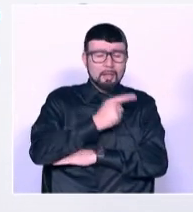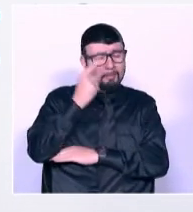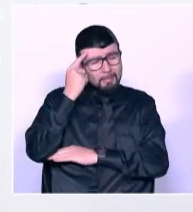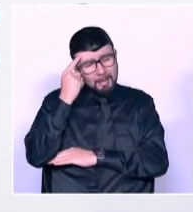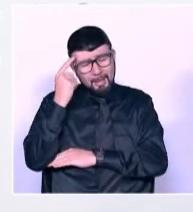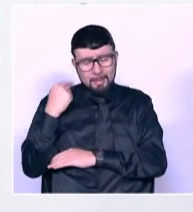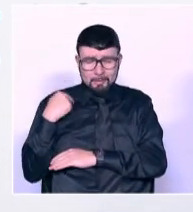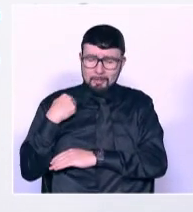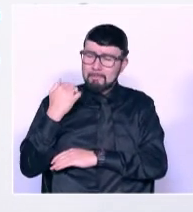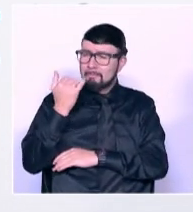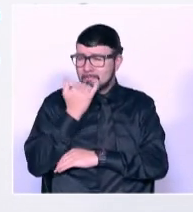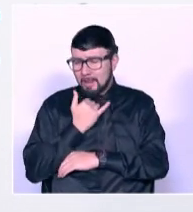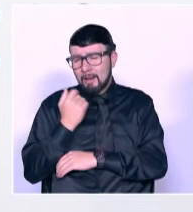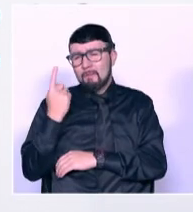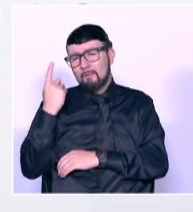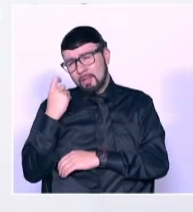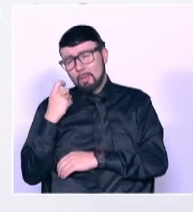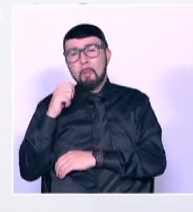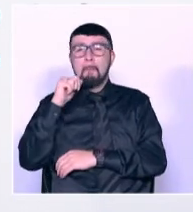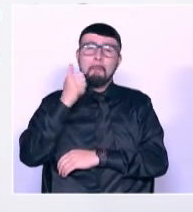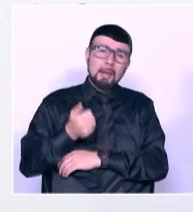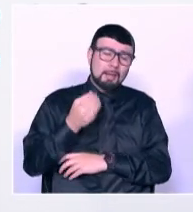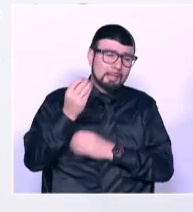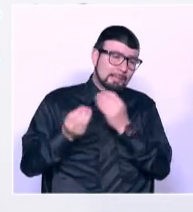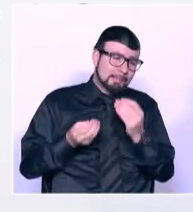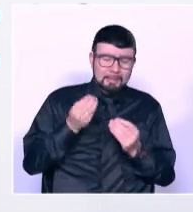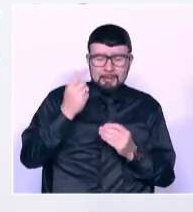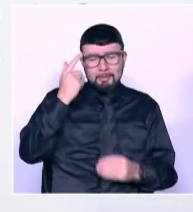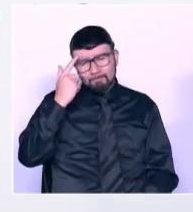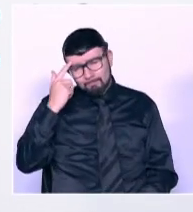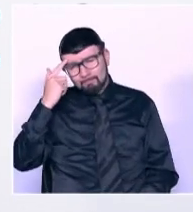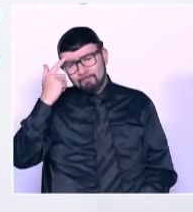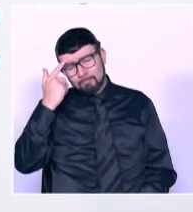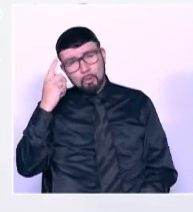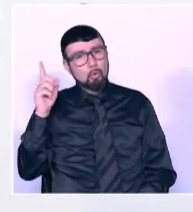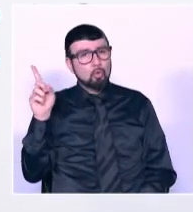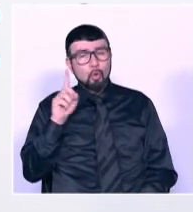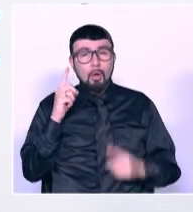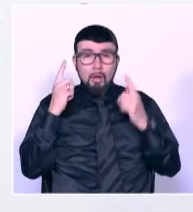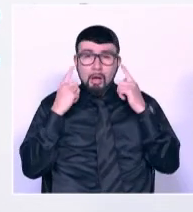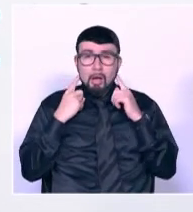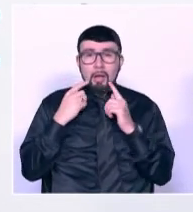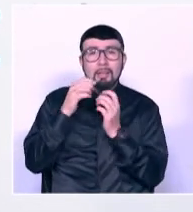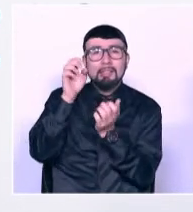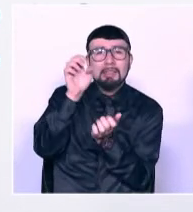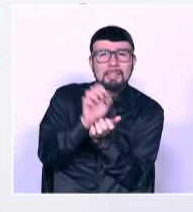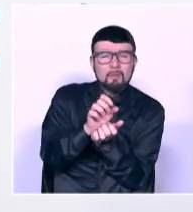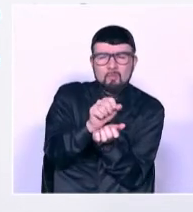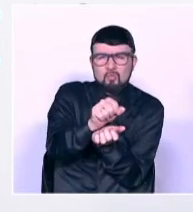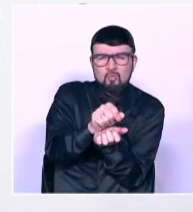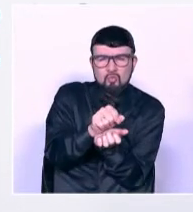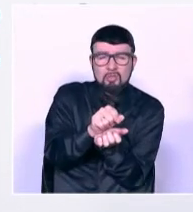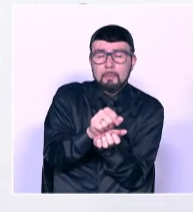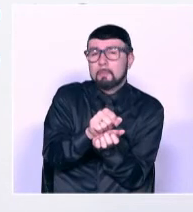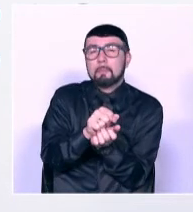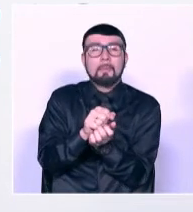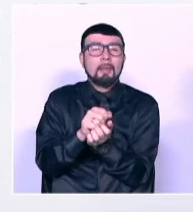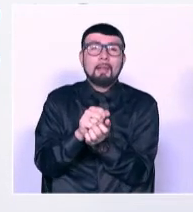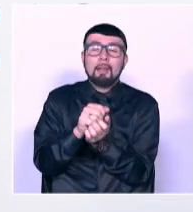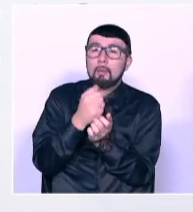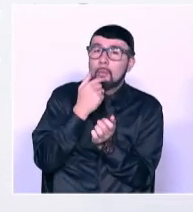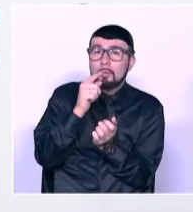me faltó ni qué voy a hacer al día siguiente, porque la articulación temporomandibular nos agradece si nosotros